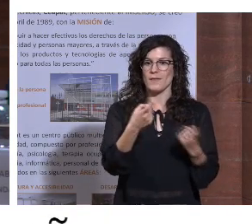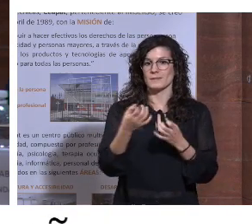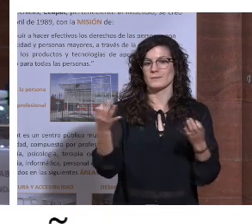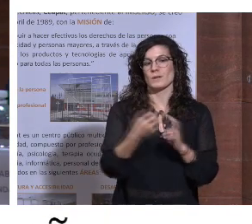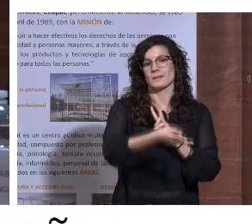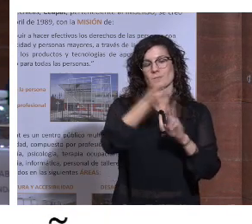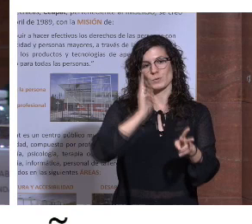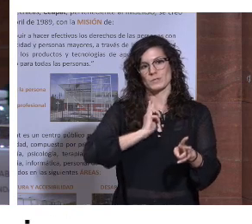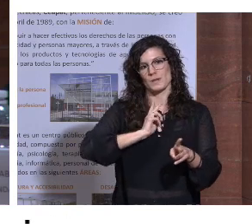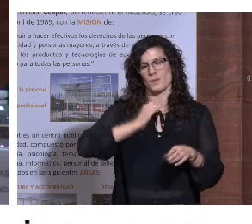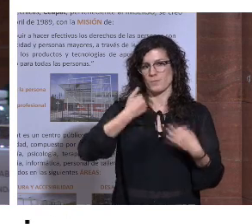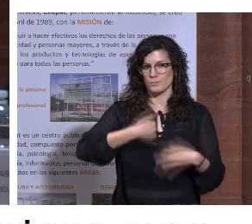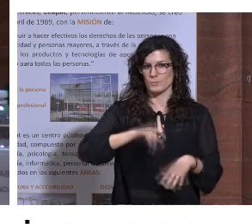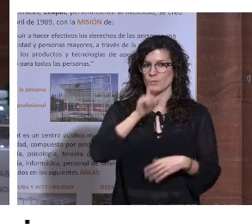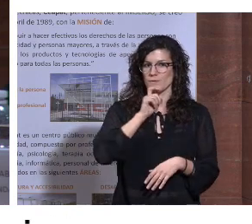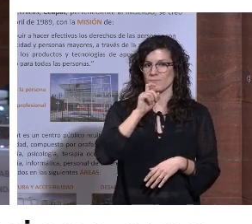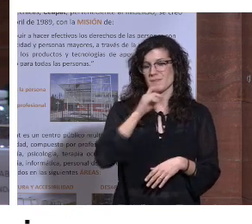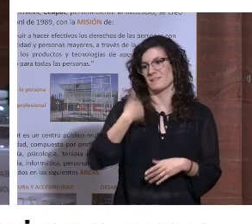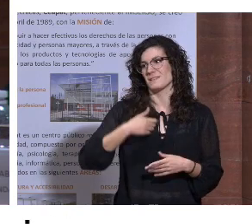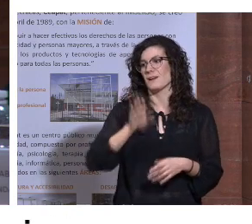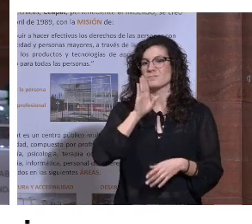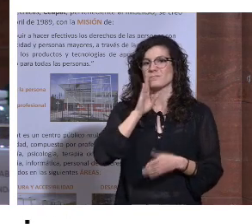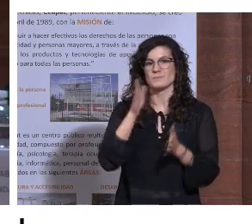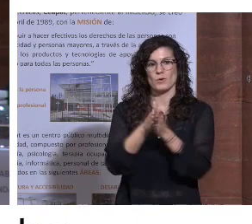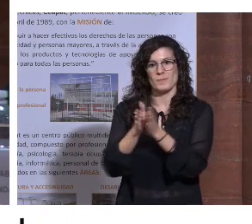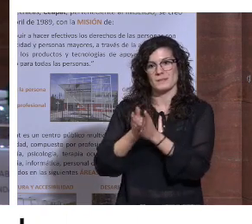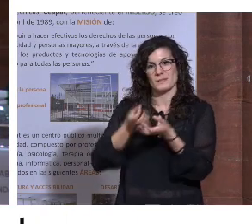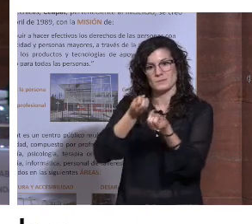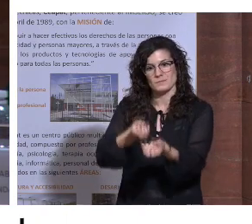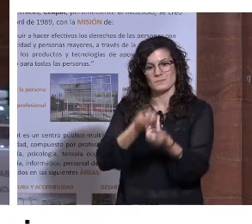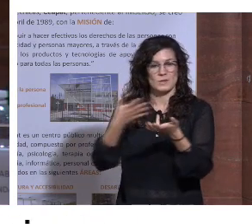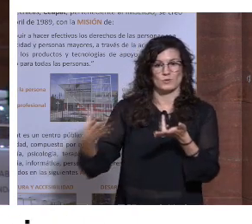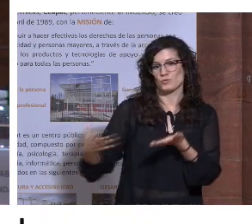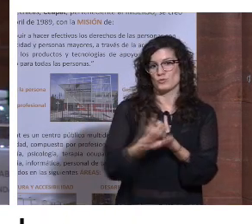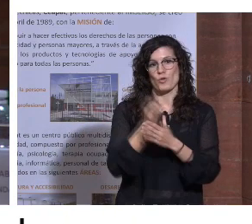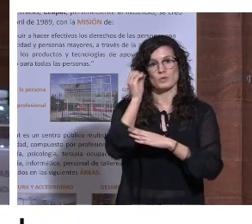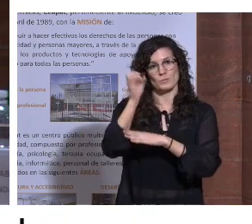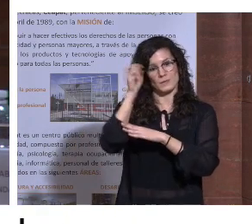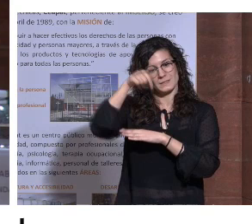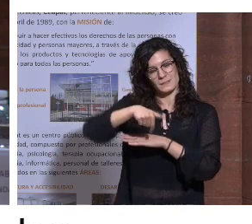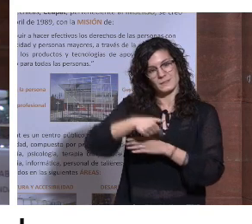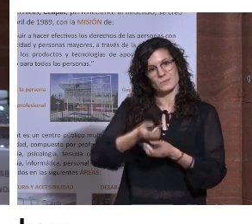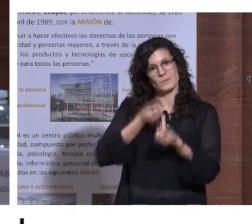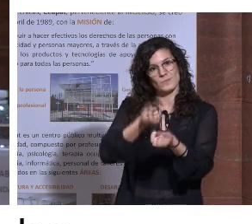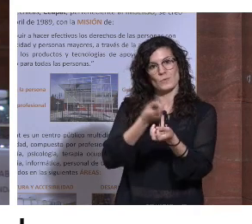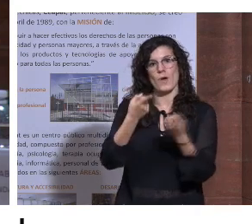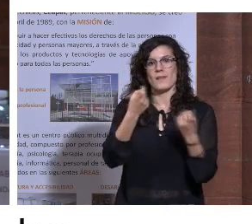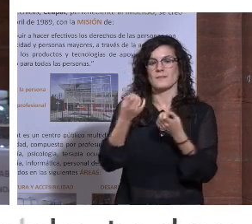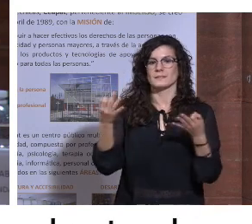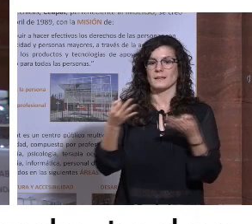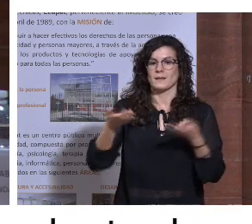compleja, como ya se ha mencionado, como han mencionado todos los ponentes hoy, requiere de